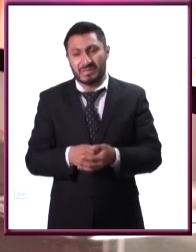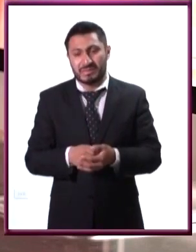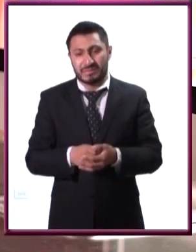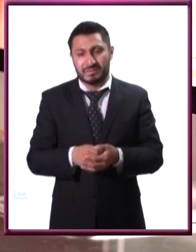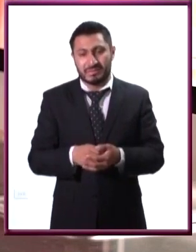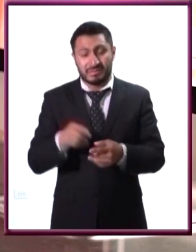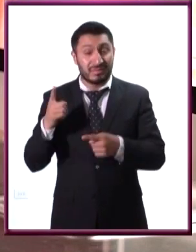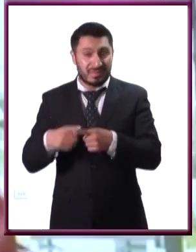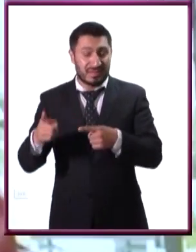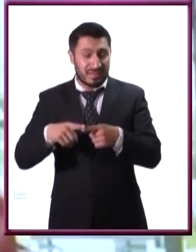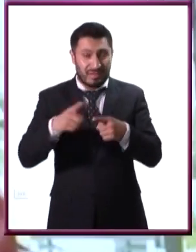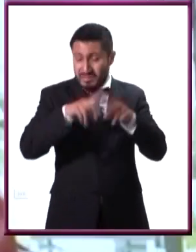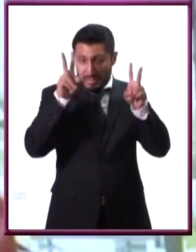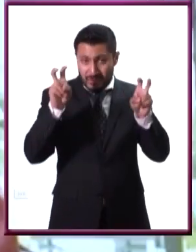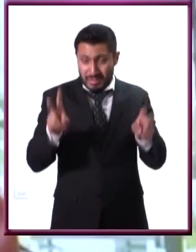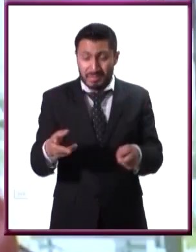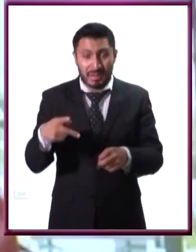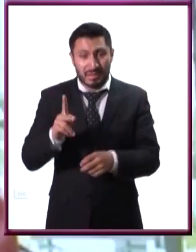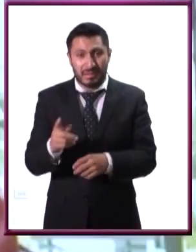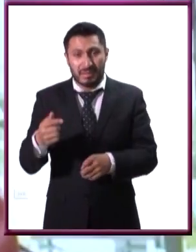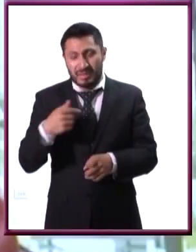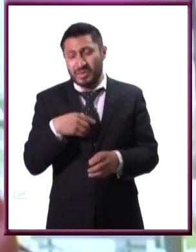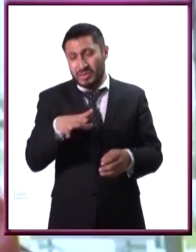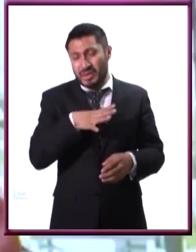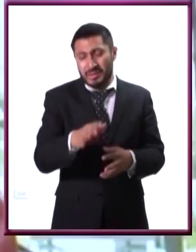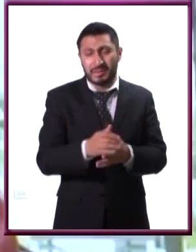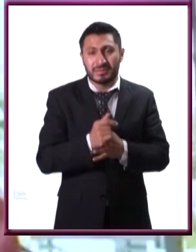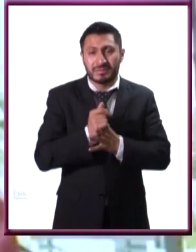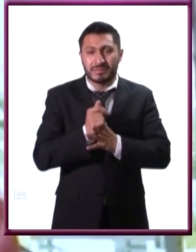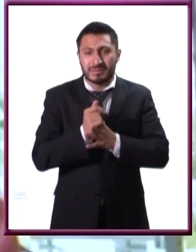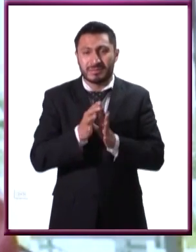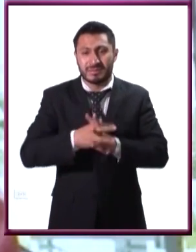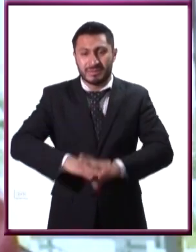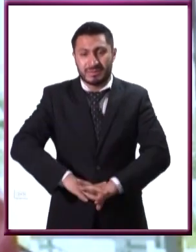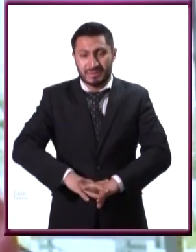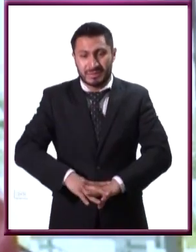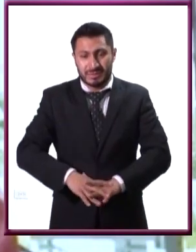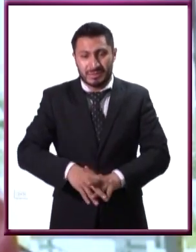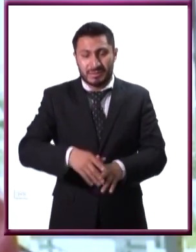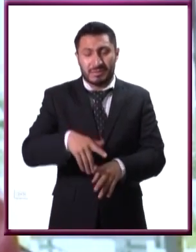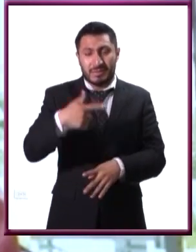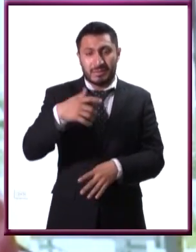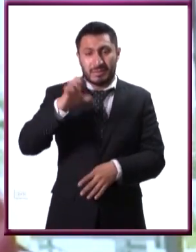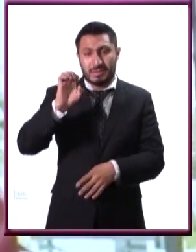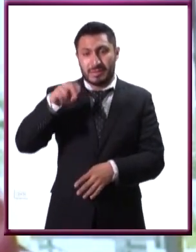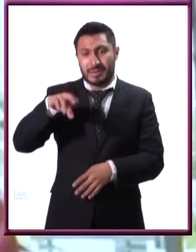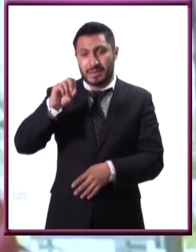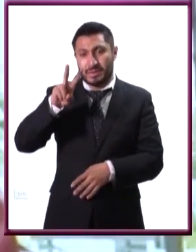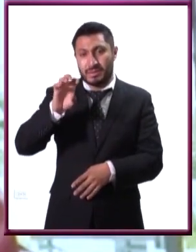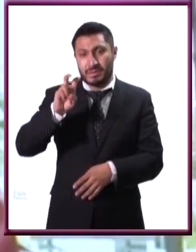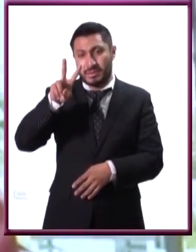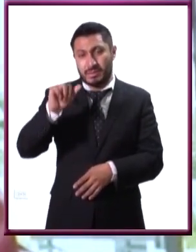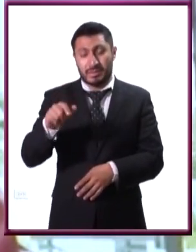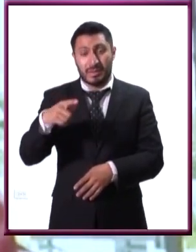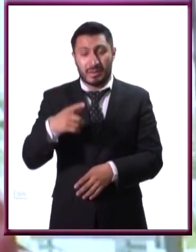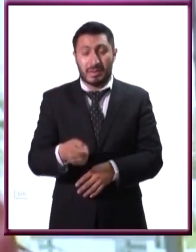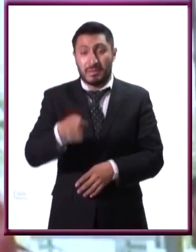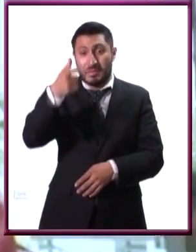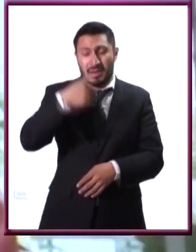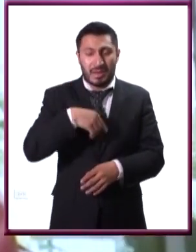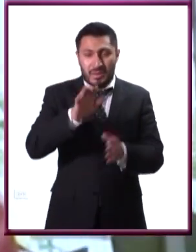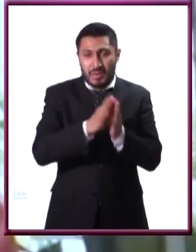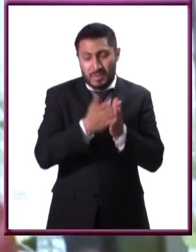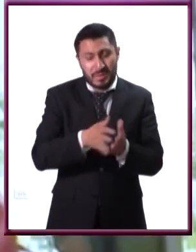no fueran religiosos, pero teníamos por ahí, yo tuve acercamiento a Genoveva de Brabante. Yo creo que es uno de mis primeros